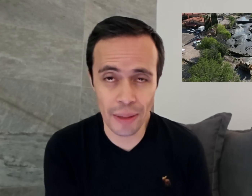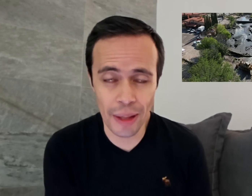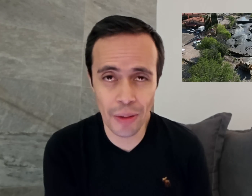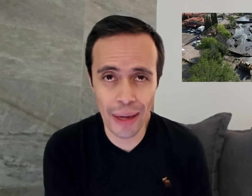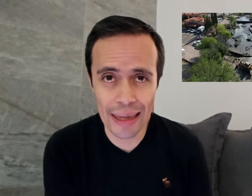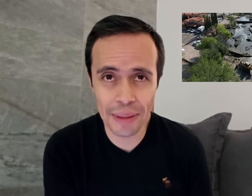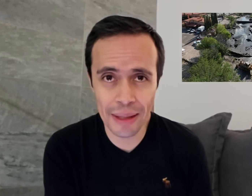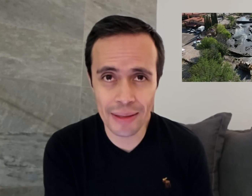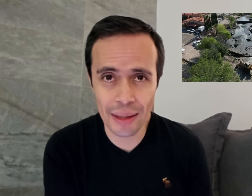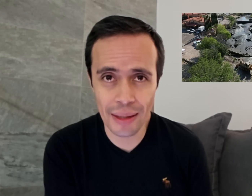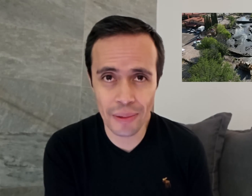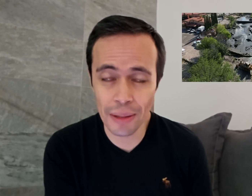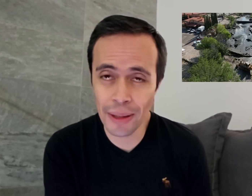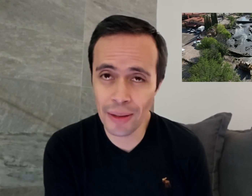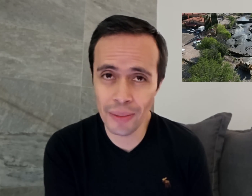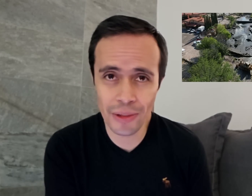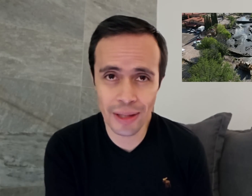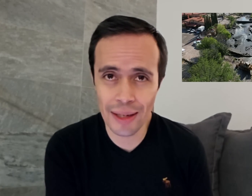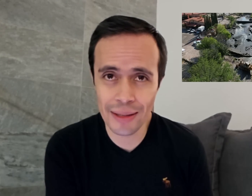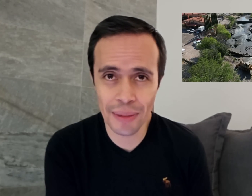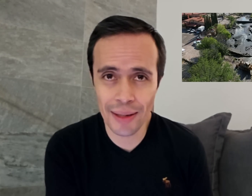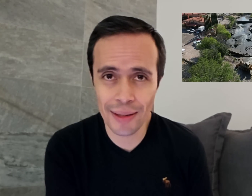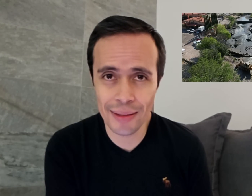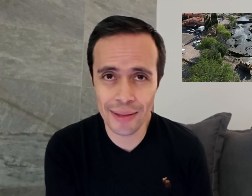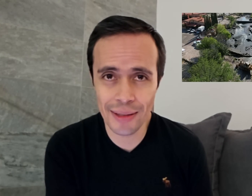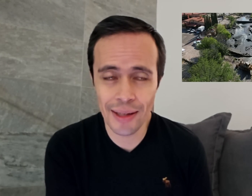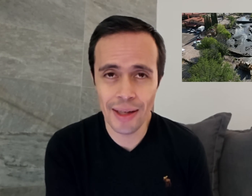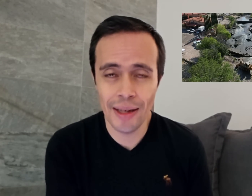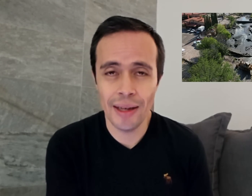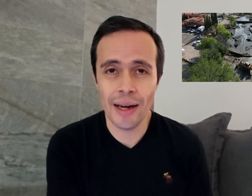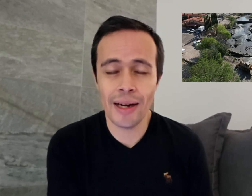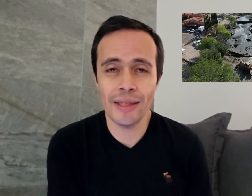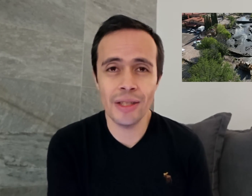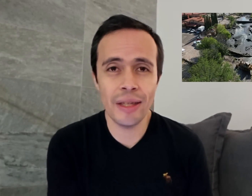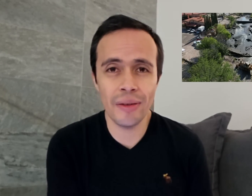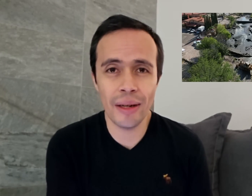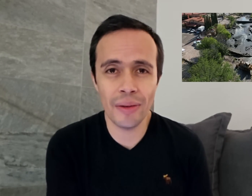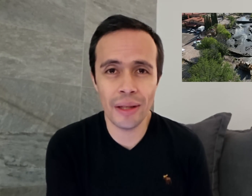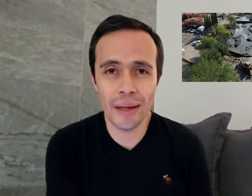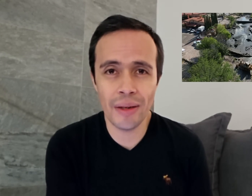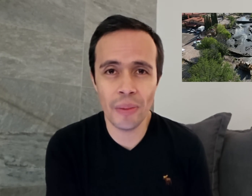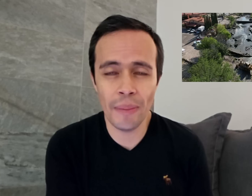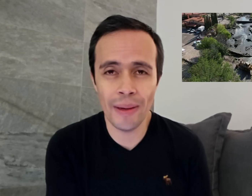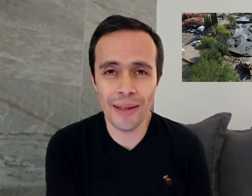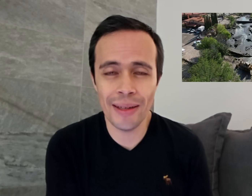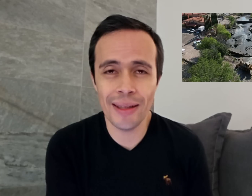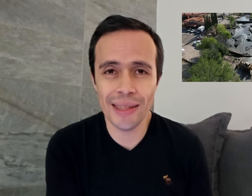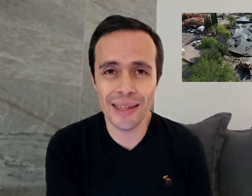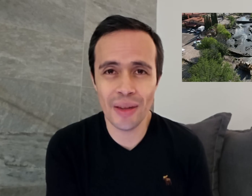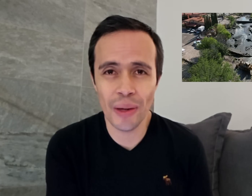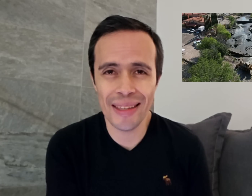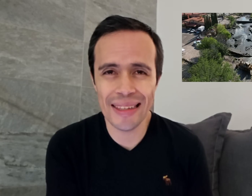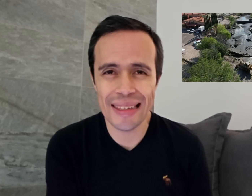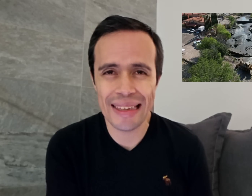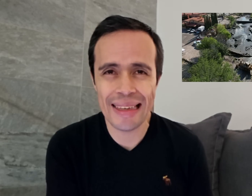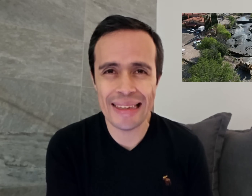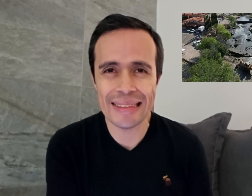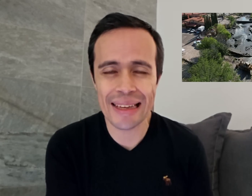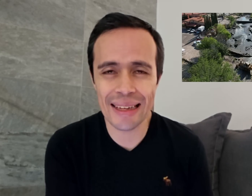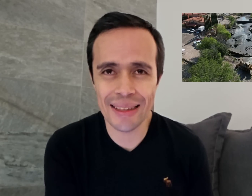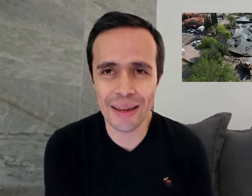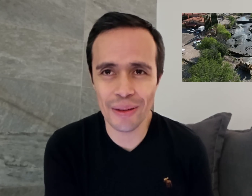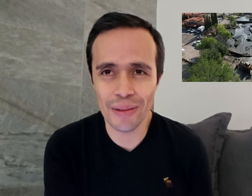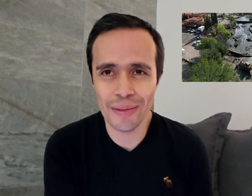hizo el procedimiento administrativo. ¿Ya vieron cómo están las imágenes de este ranchito que no tiene ni Obama, el de César Duarte?